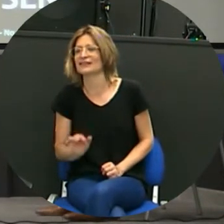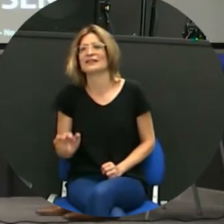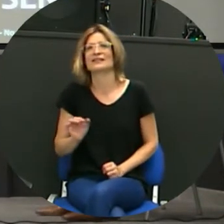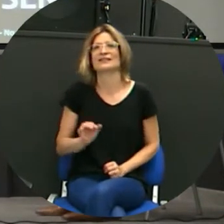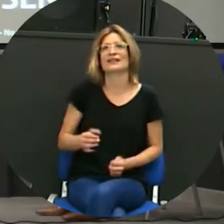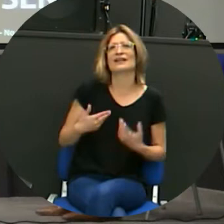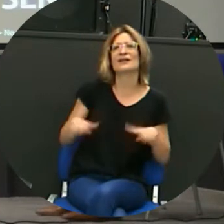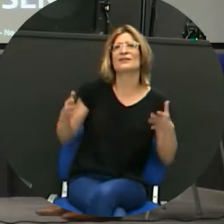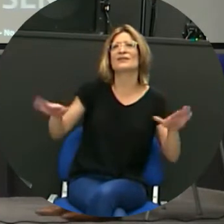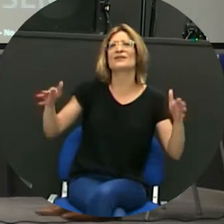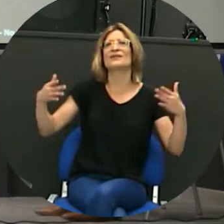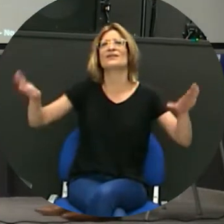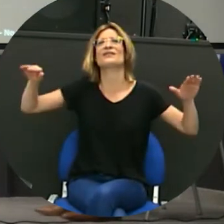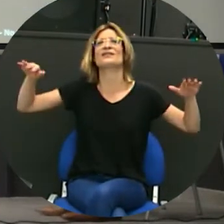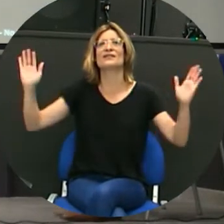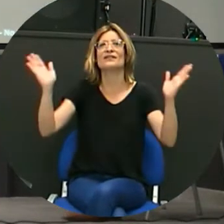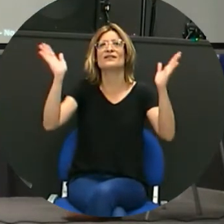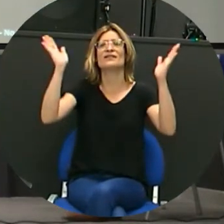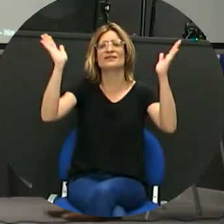Señor. Te alabo,